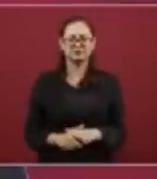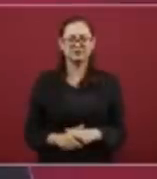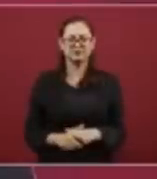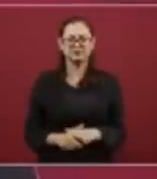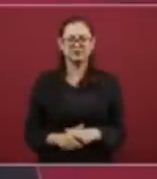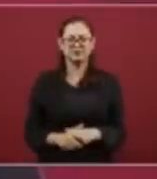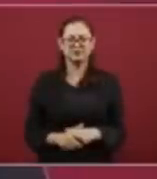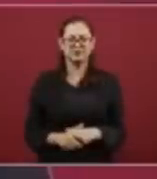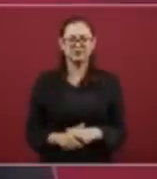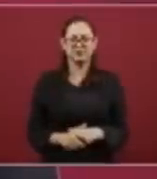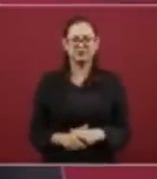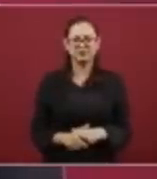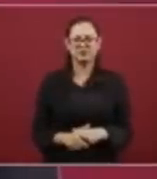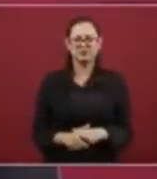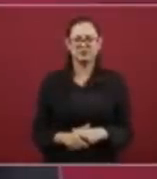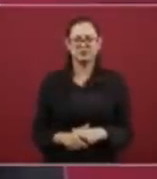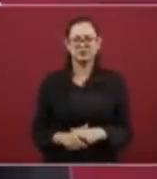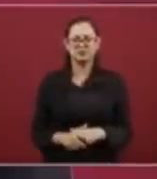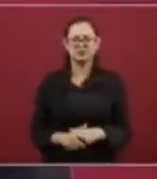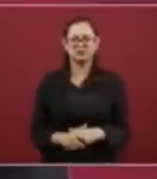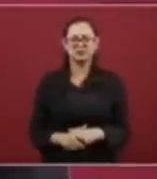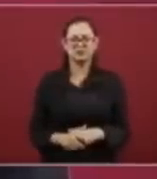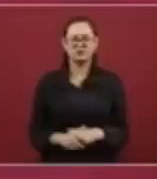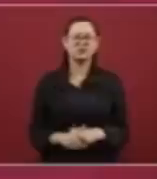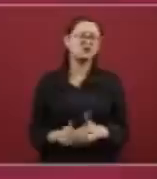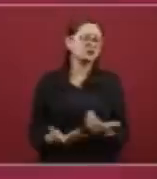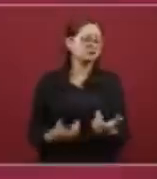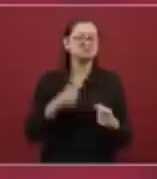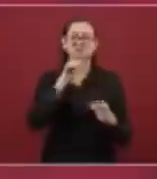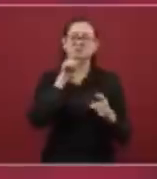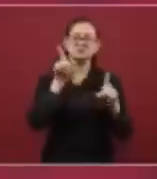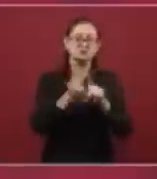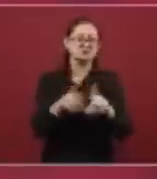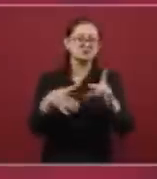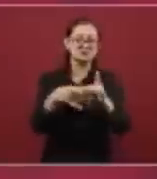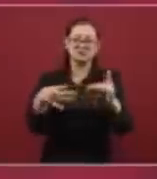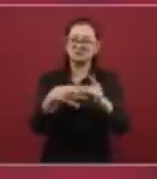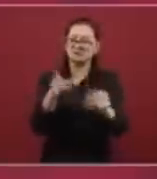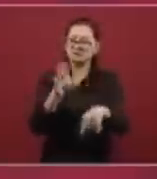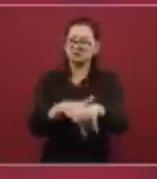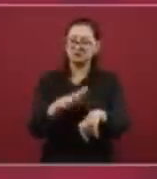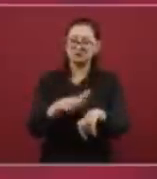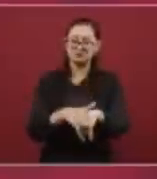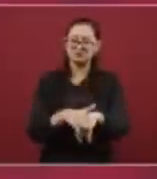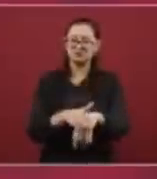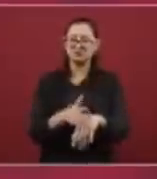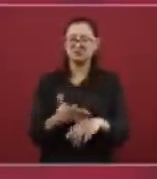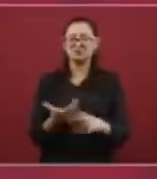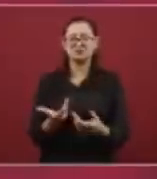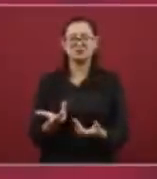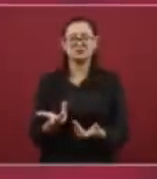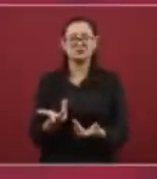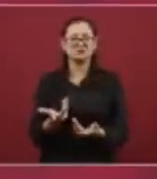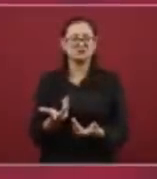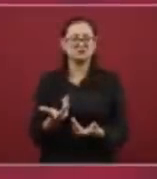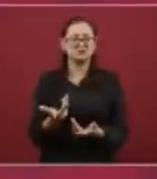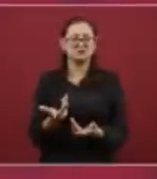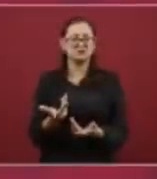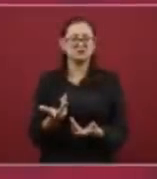Y no vamos, también lo aclaro, a caer